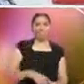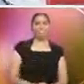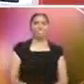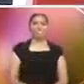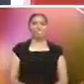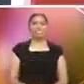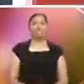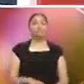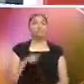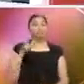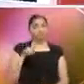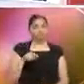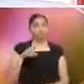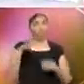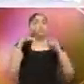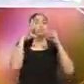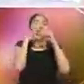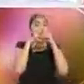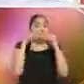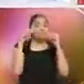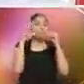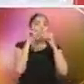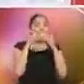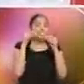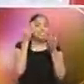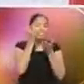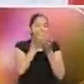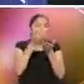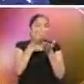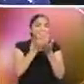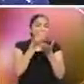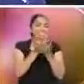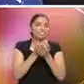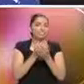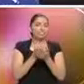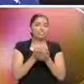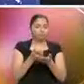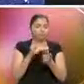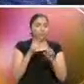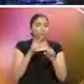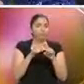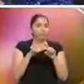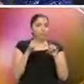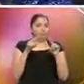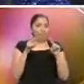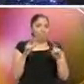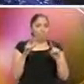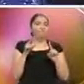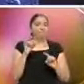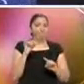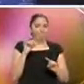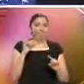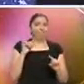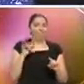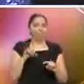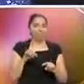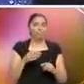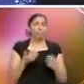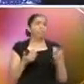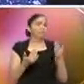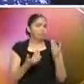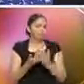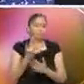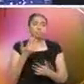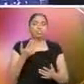te Pues no. Estos son de frutas, sí. Ok. Estos sí, muy diferentes, como bien lo dices. Nos gusta aprender cosas Pero nuevas.